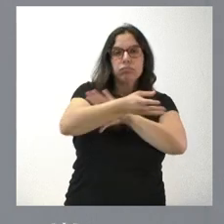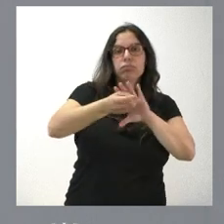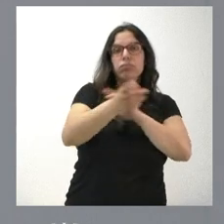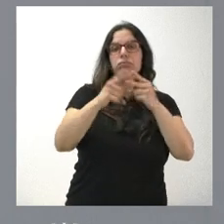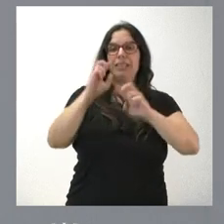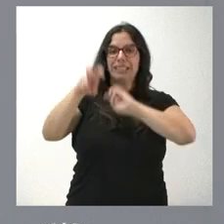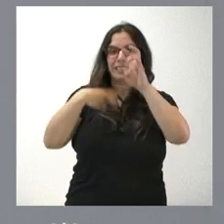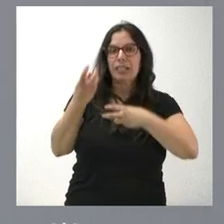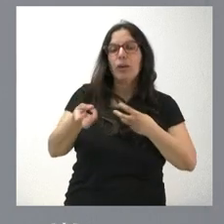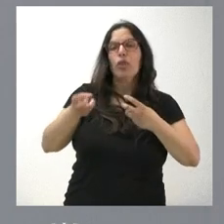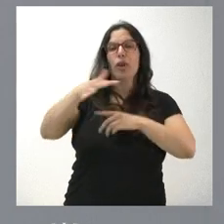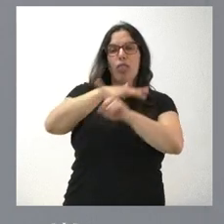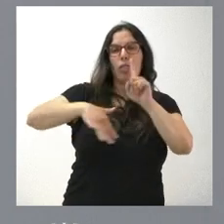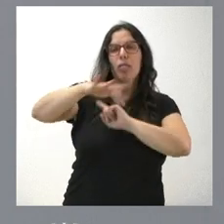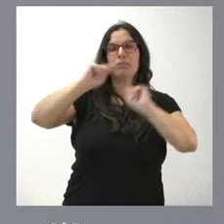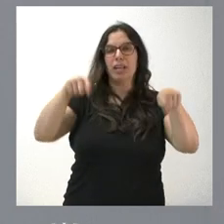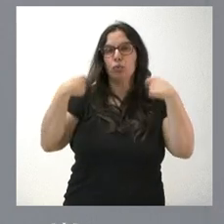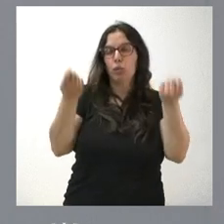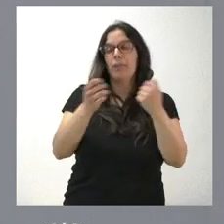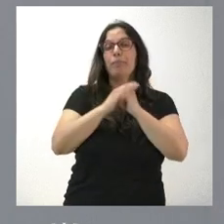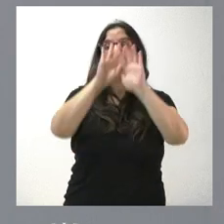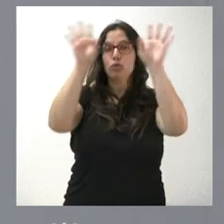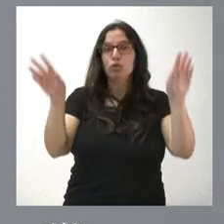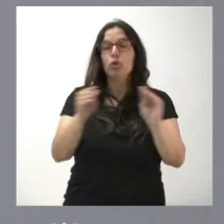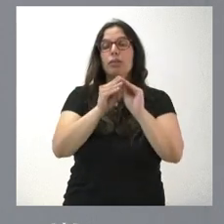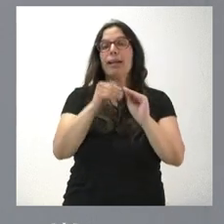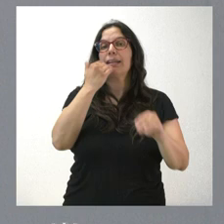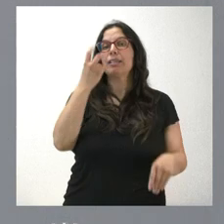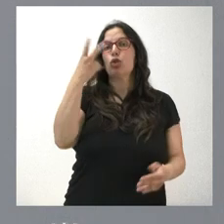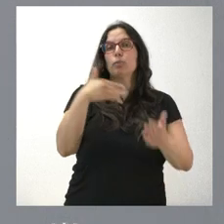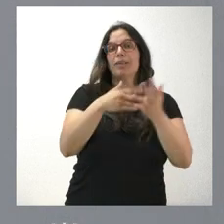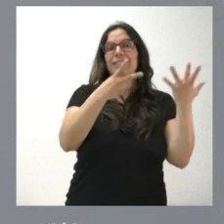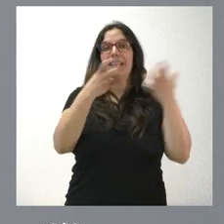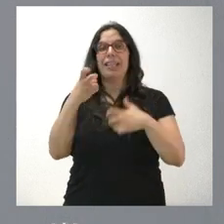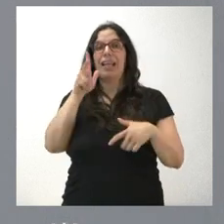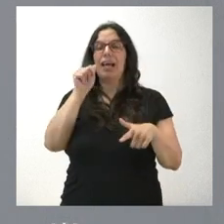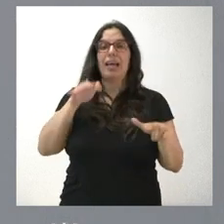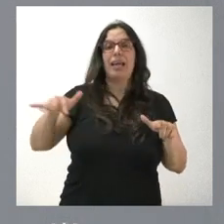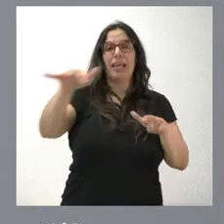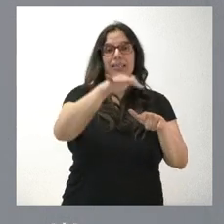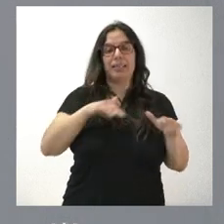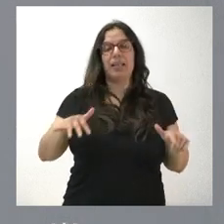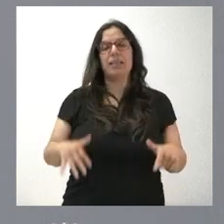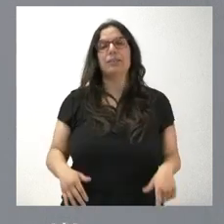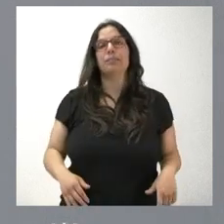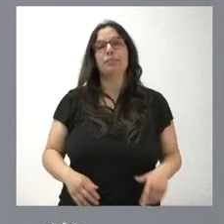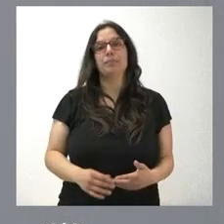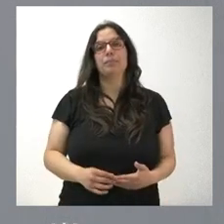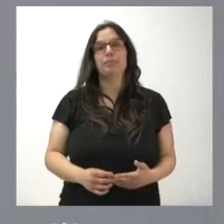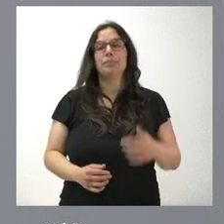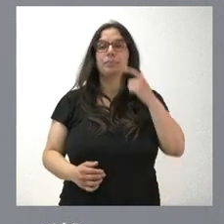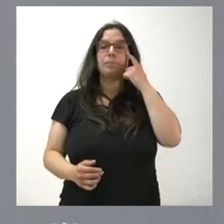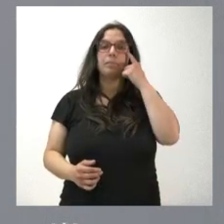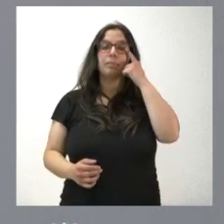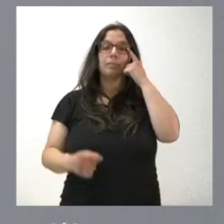restauración del medio natural. Abarca un total de casi 2.700 hectáreas.